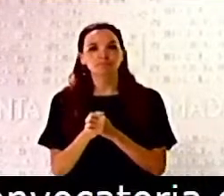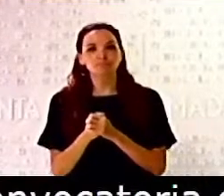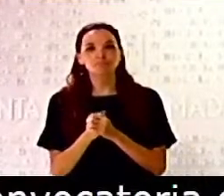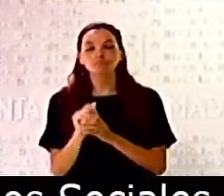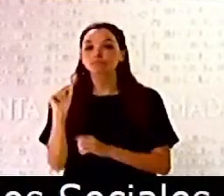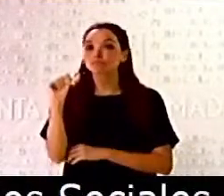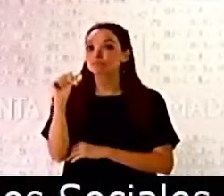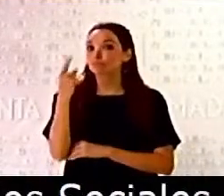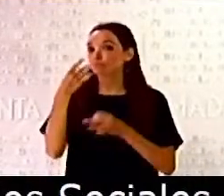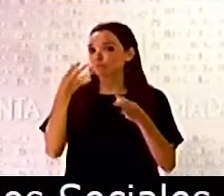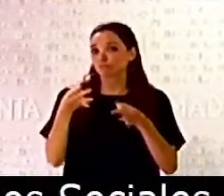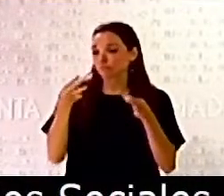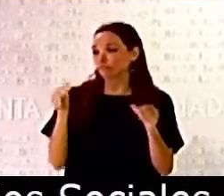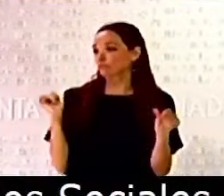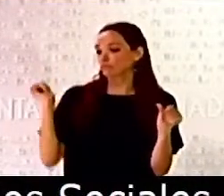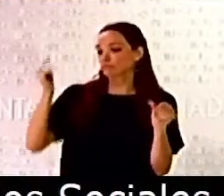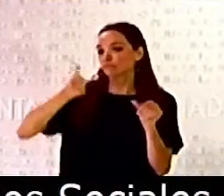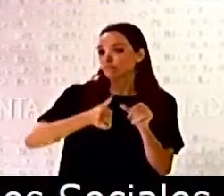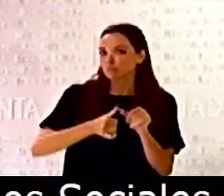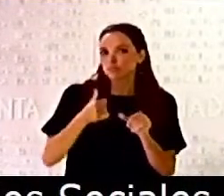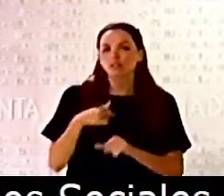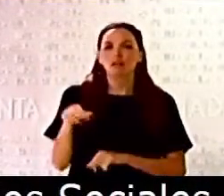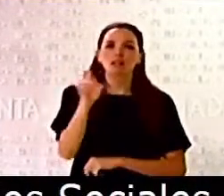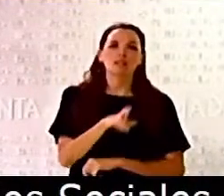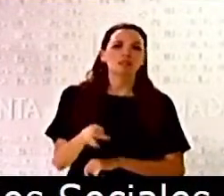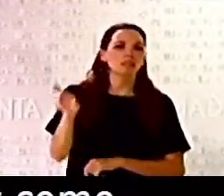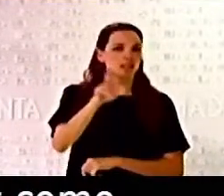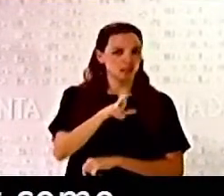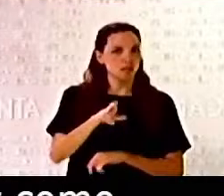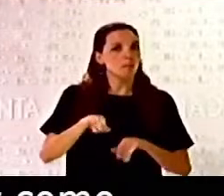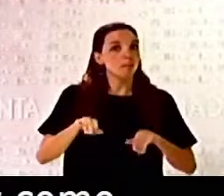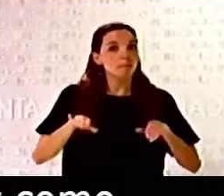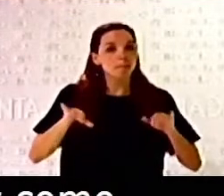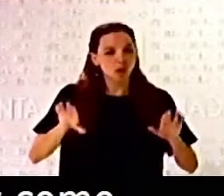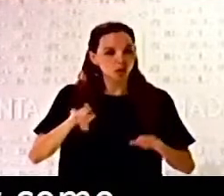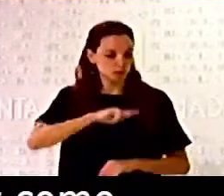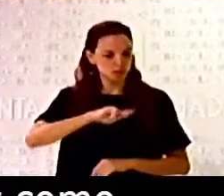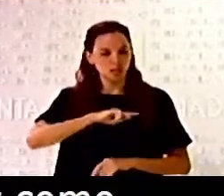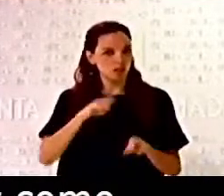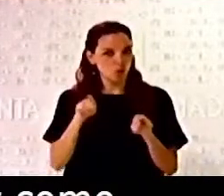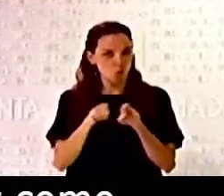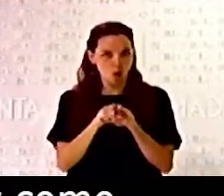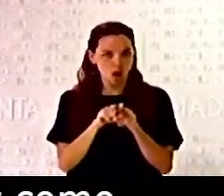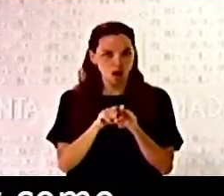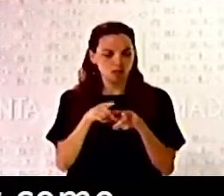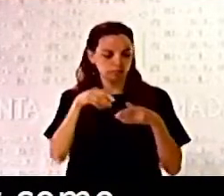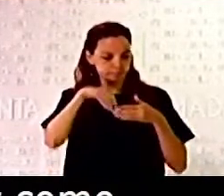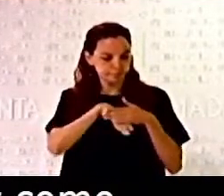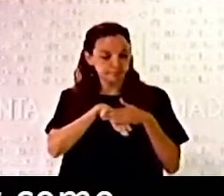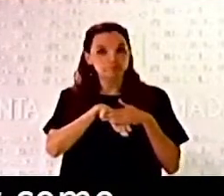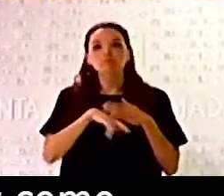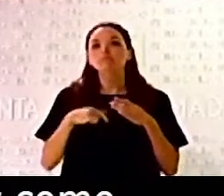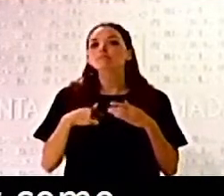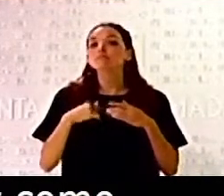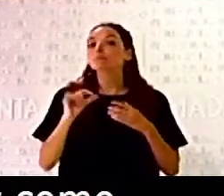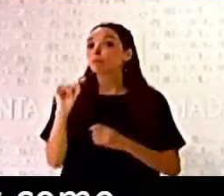primer lugar, como siempre, y no por ser reiterativo se siente menos, desearle,